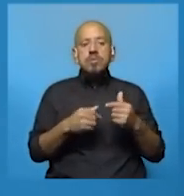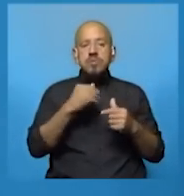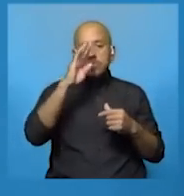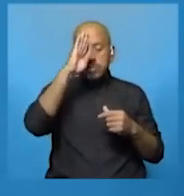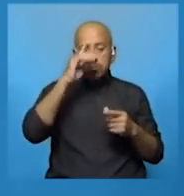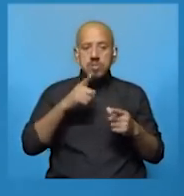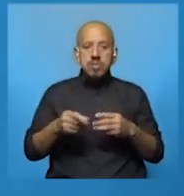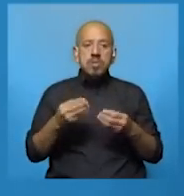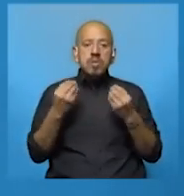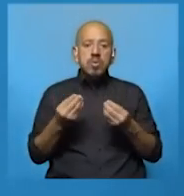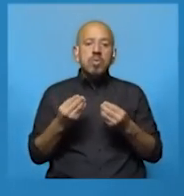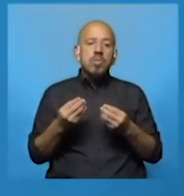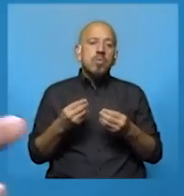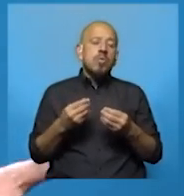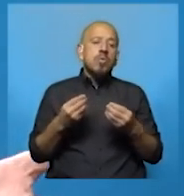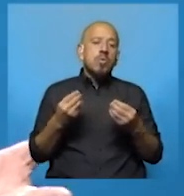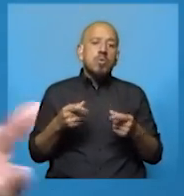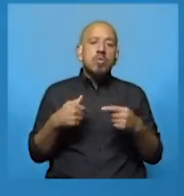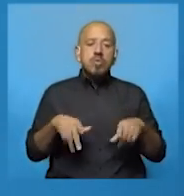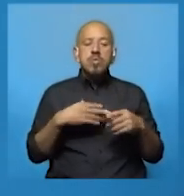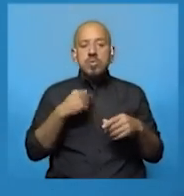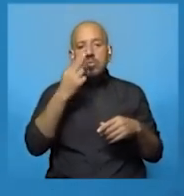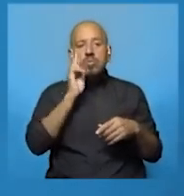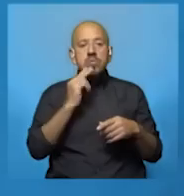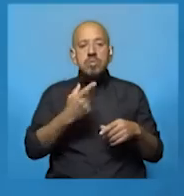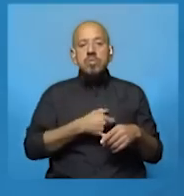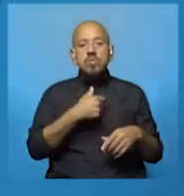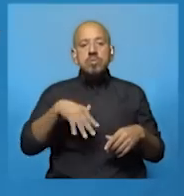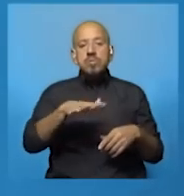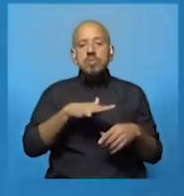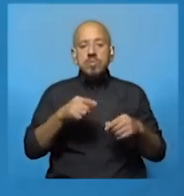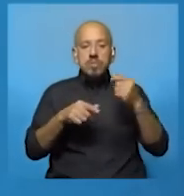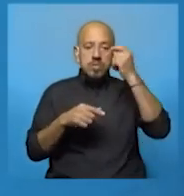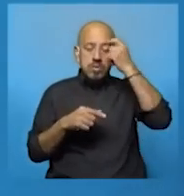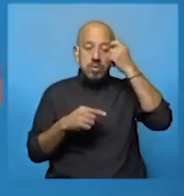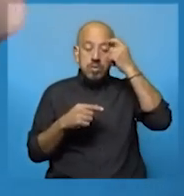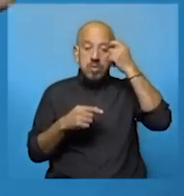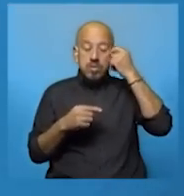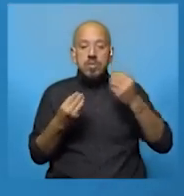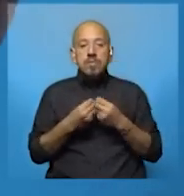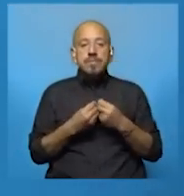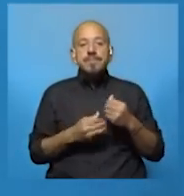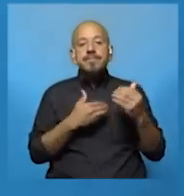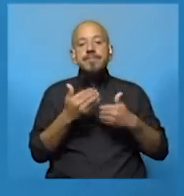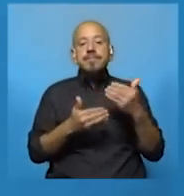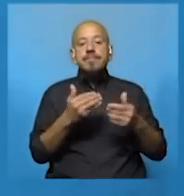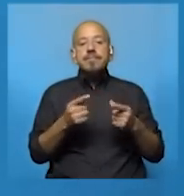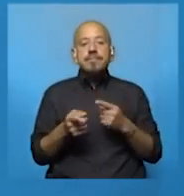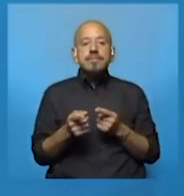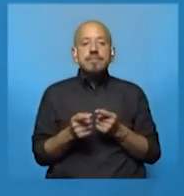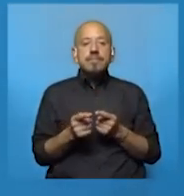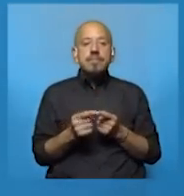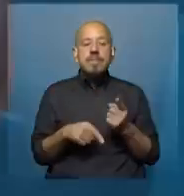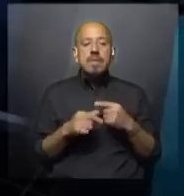cómo comportarse en esta sociedad que están además de un montón de procesos de acceso de transiciones